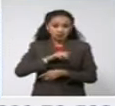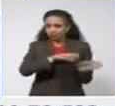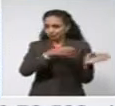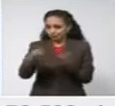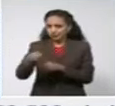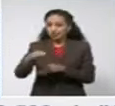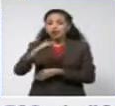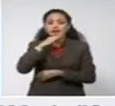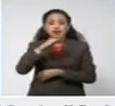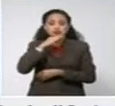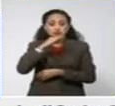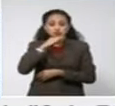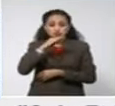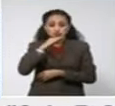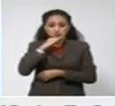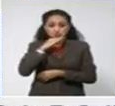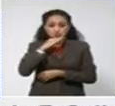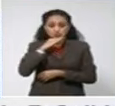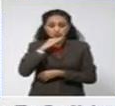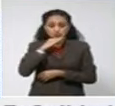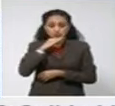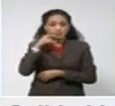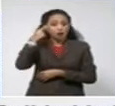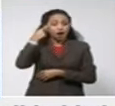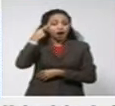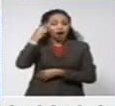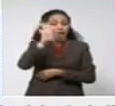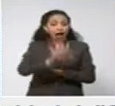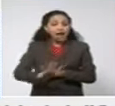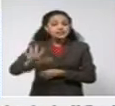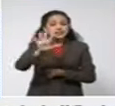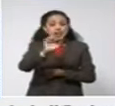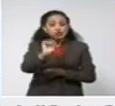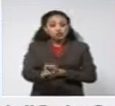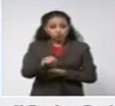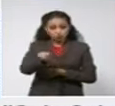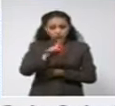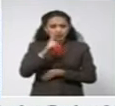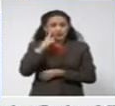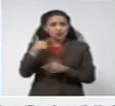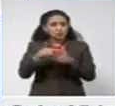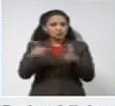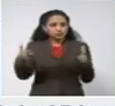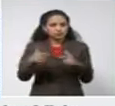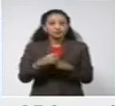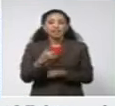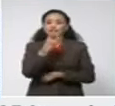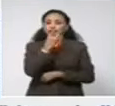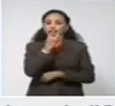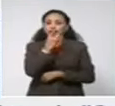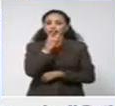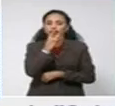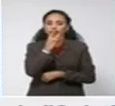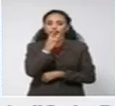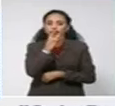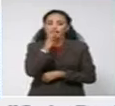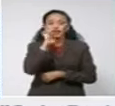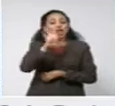asiático, que también ha tenido un incremento. En verde, Europa.